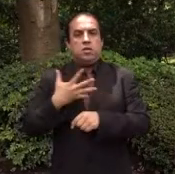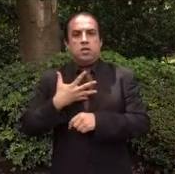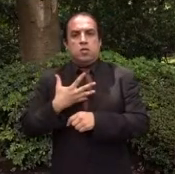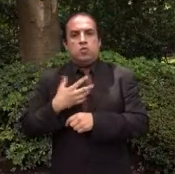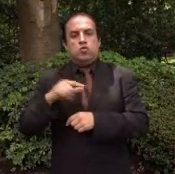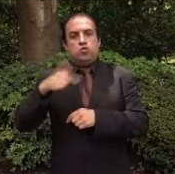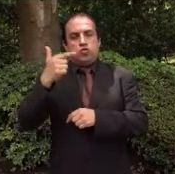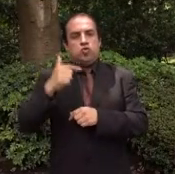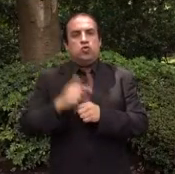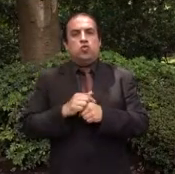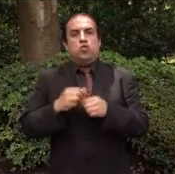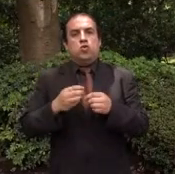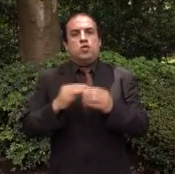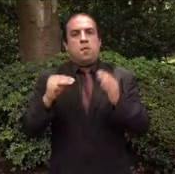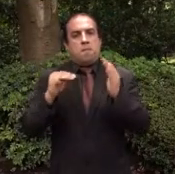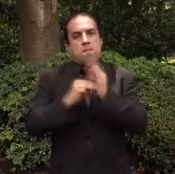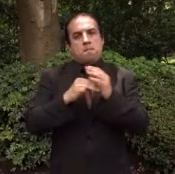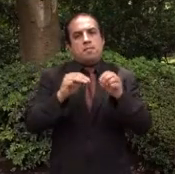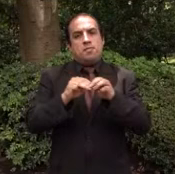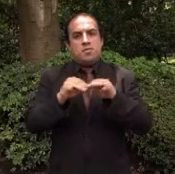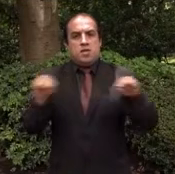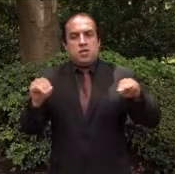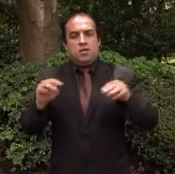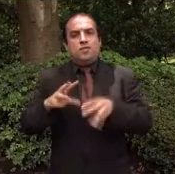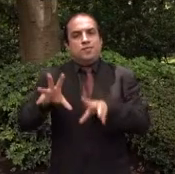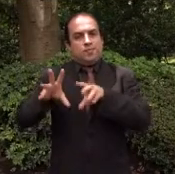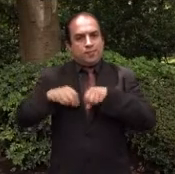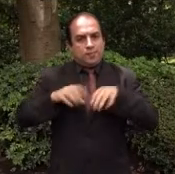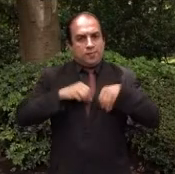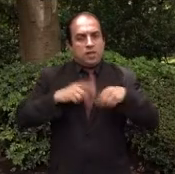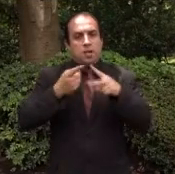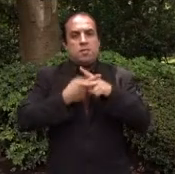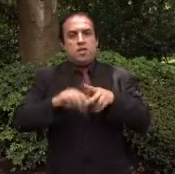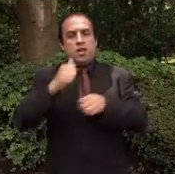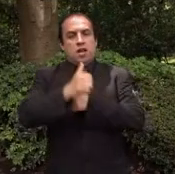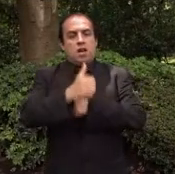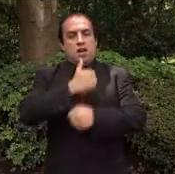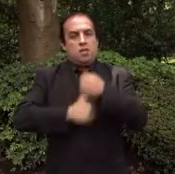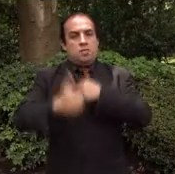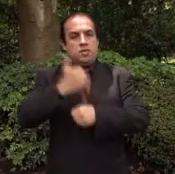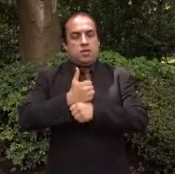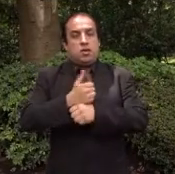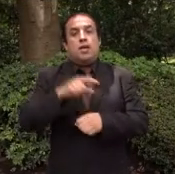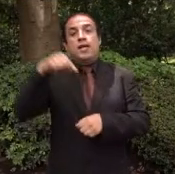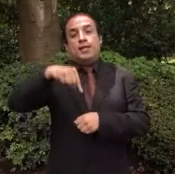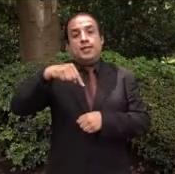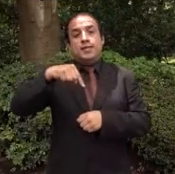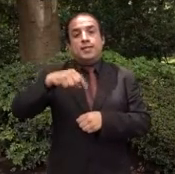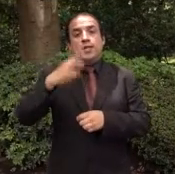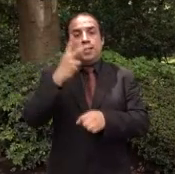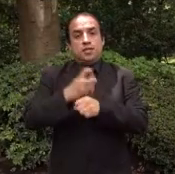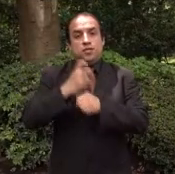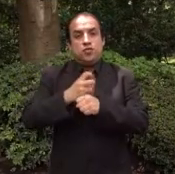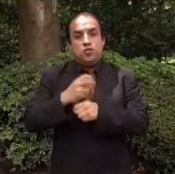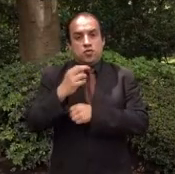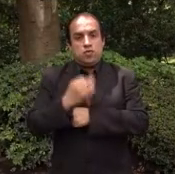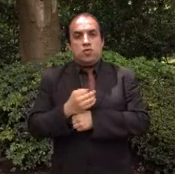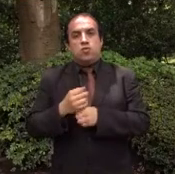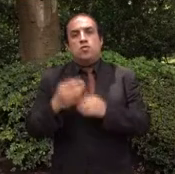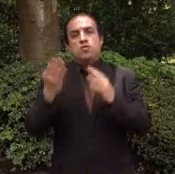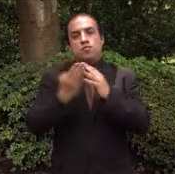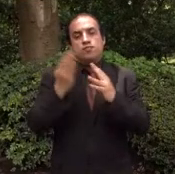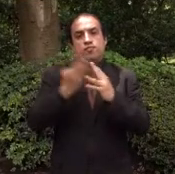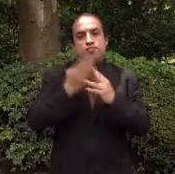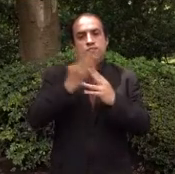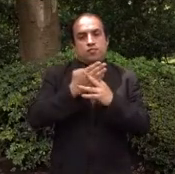recuperación que iniciaron el año pasado y que este año están en su segunda etapa. Estamos hablando del Parque Cuitláhuac en Iztapalapa, de la Sierra